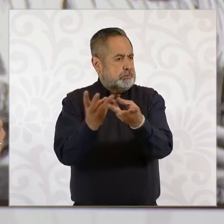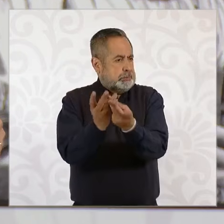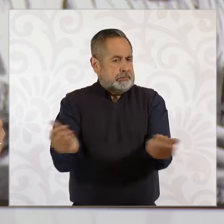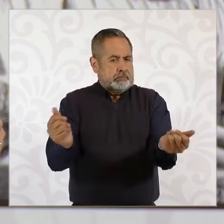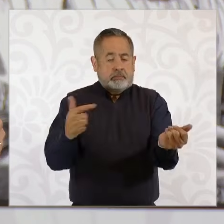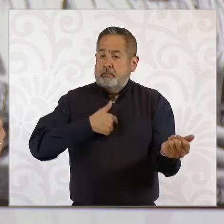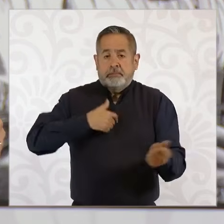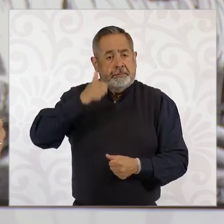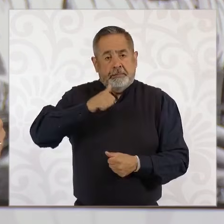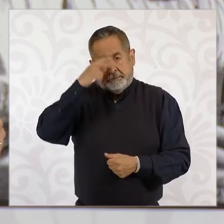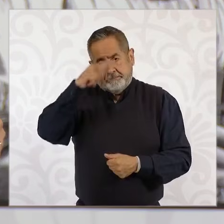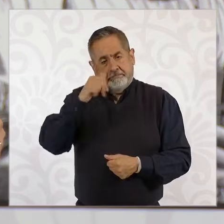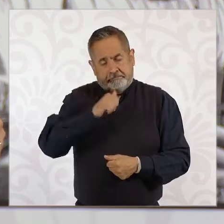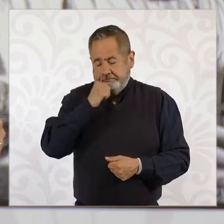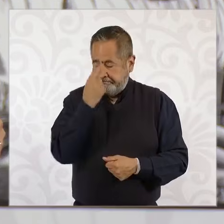posición.